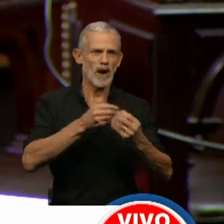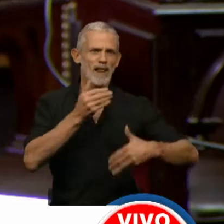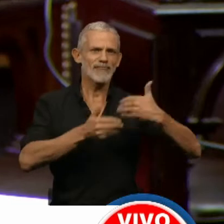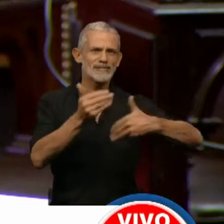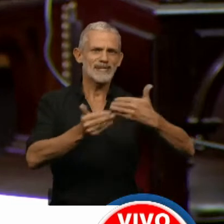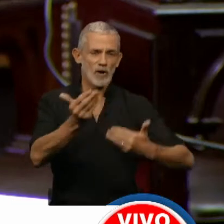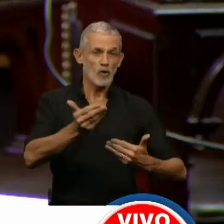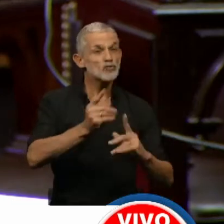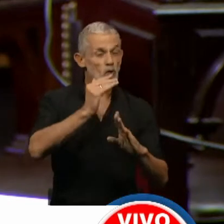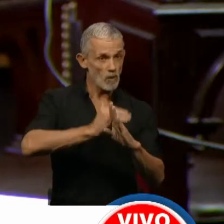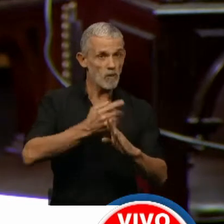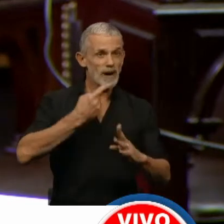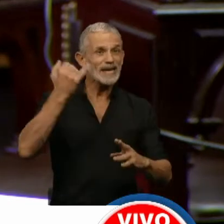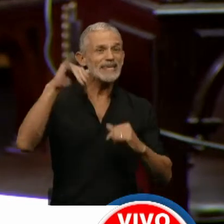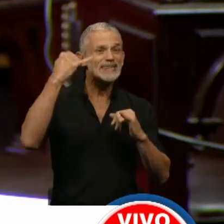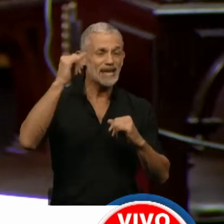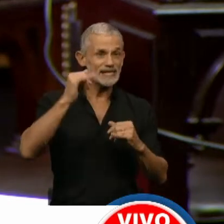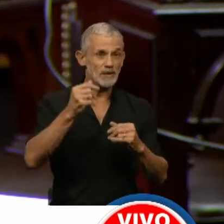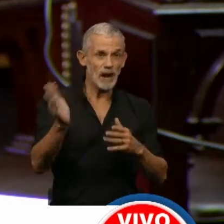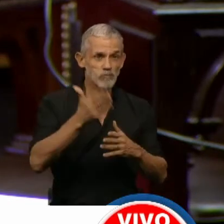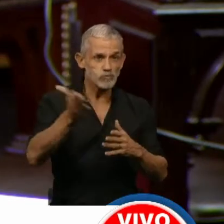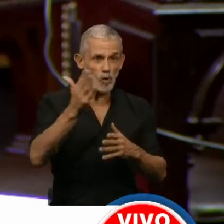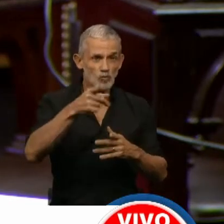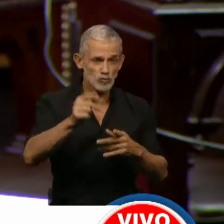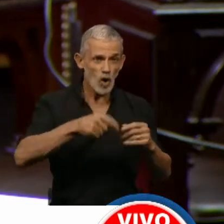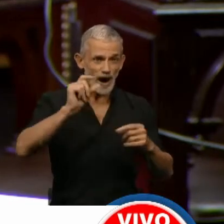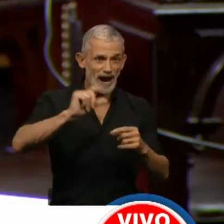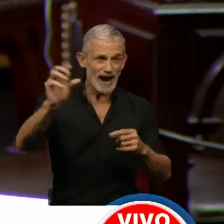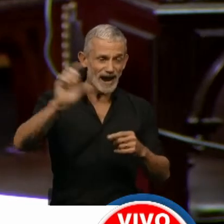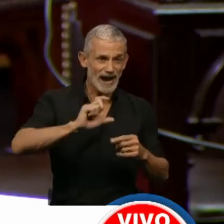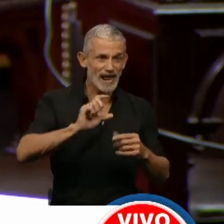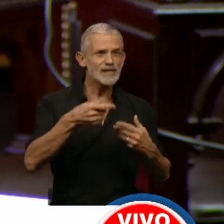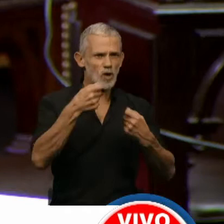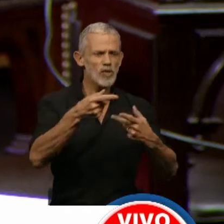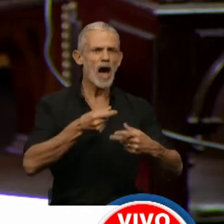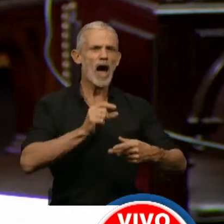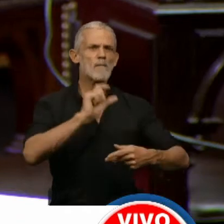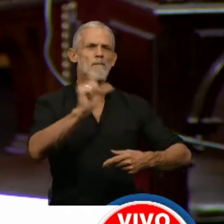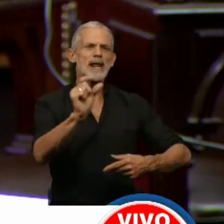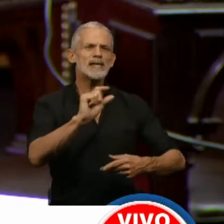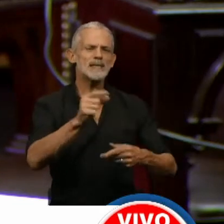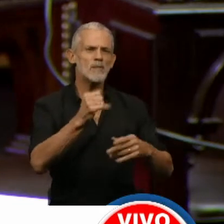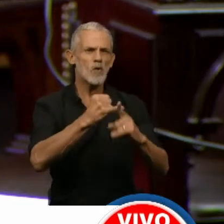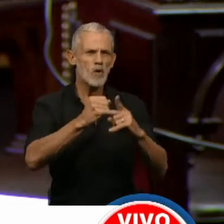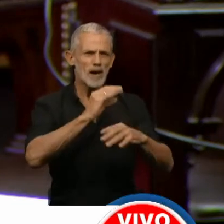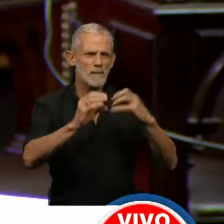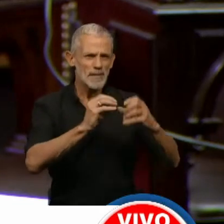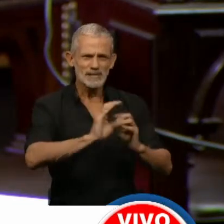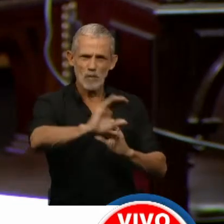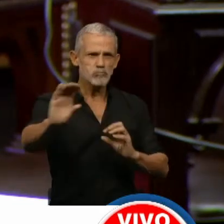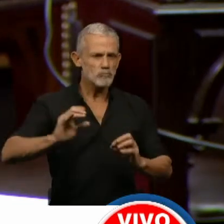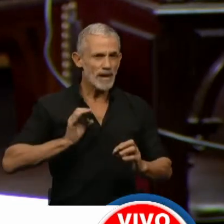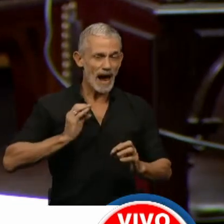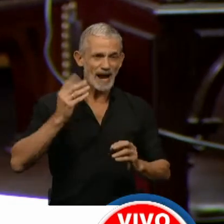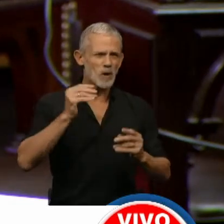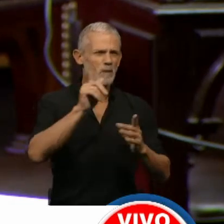desarrollo, se bajaron los intereses para producir el crédito, la accesibilidad al crédito para las pymes. Todo esto pasó en el año,